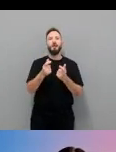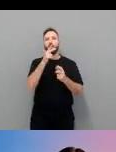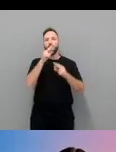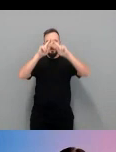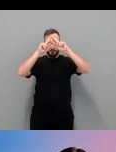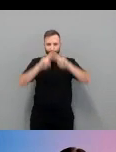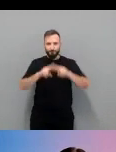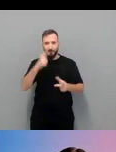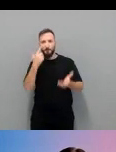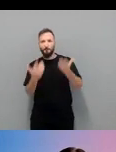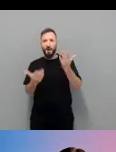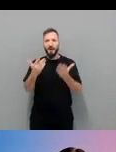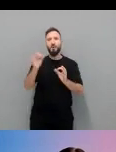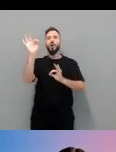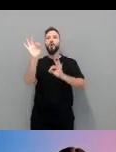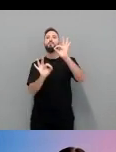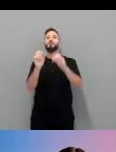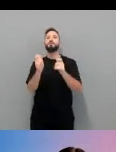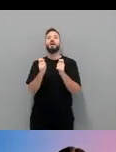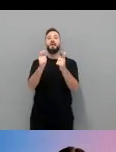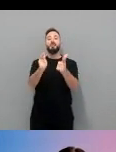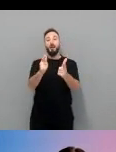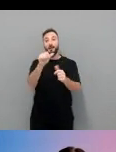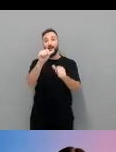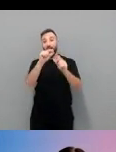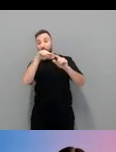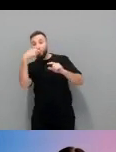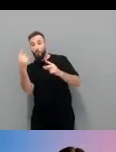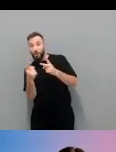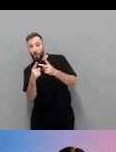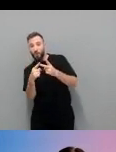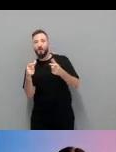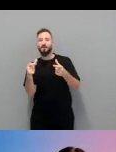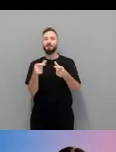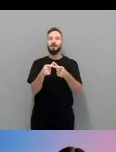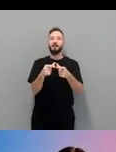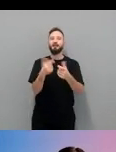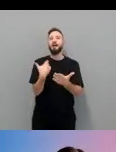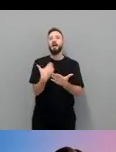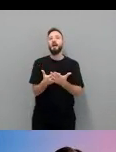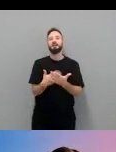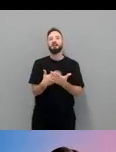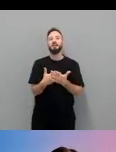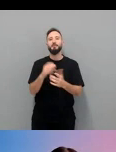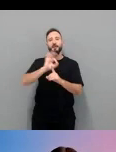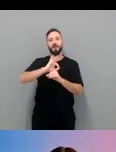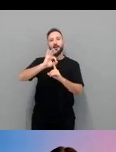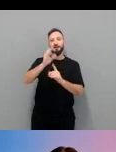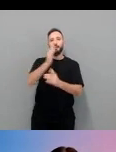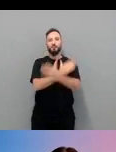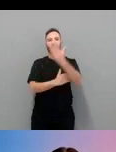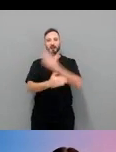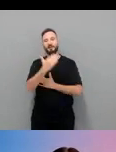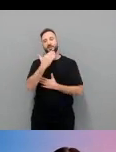baremo, nos dan también una tarjeta acreditativa del grado de discapacidad, que es como un pequeño